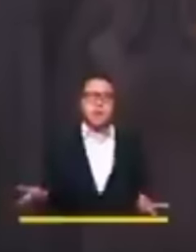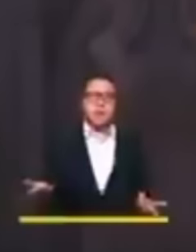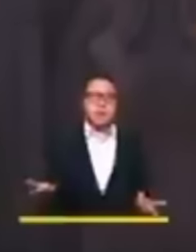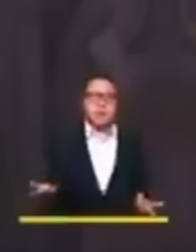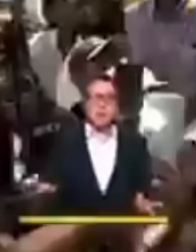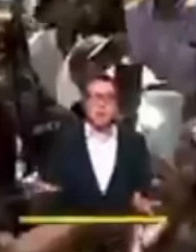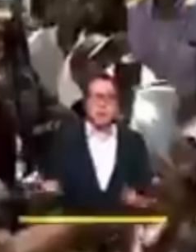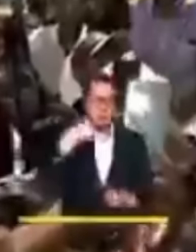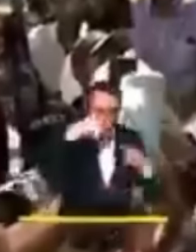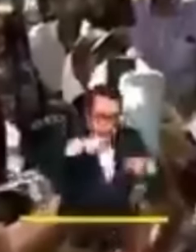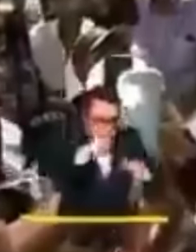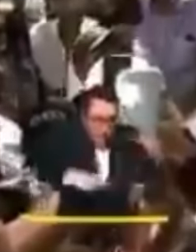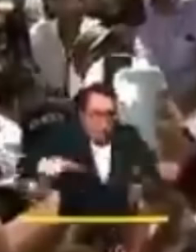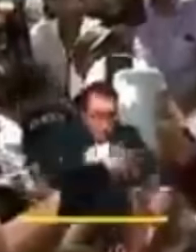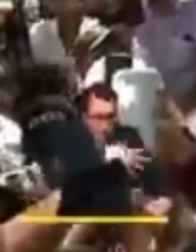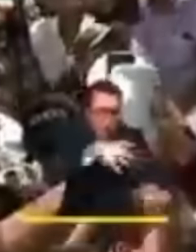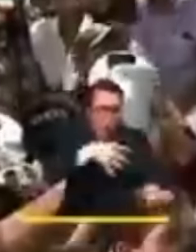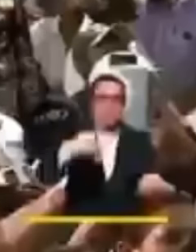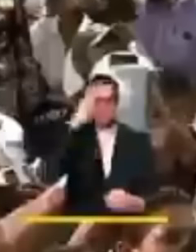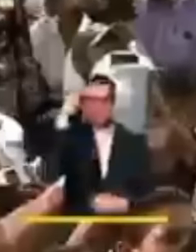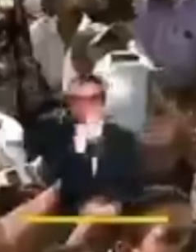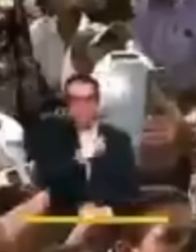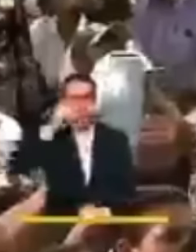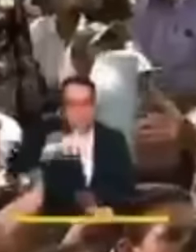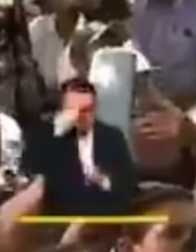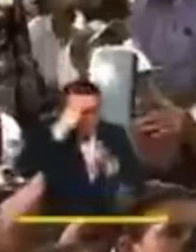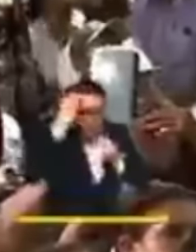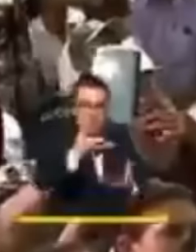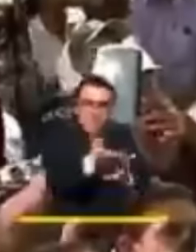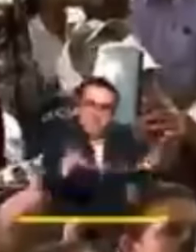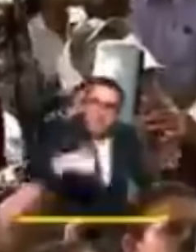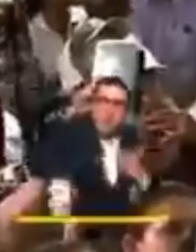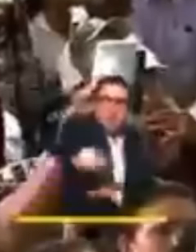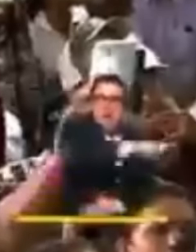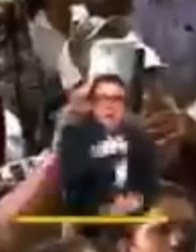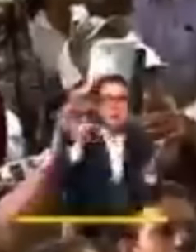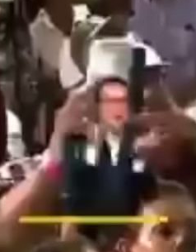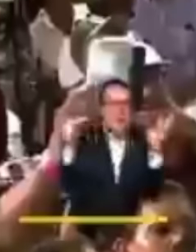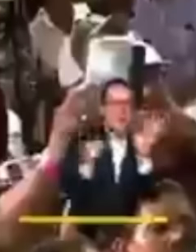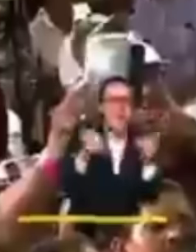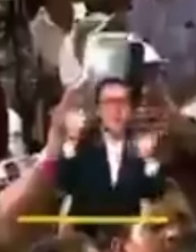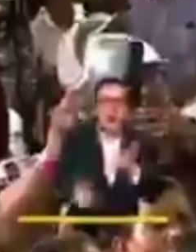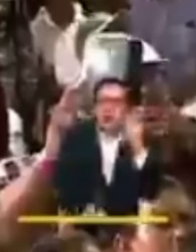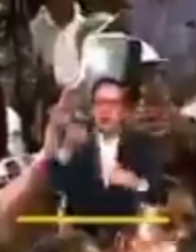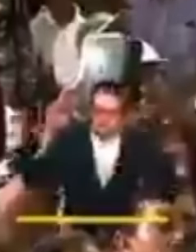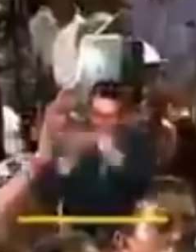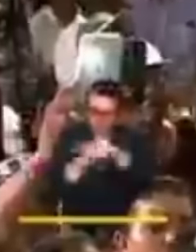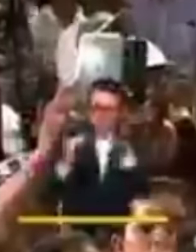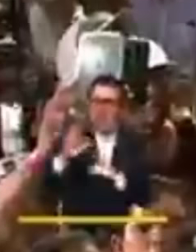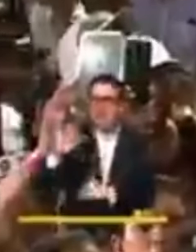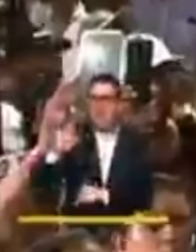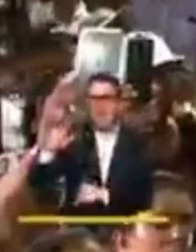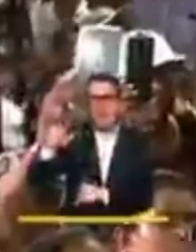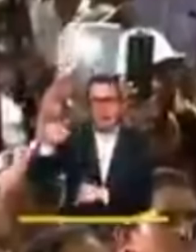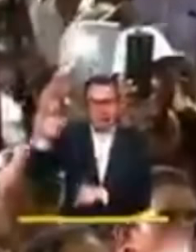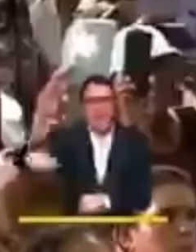es clara la falta de verificación sólo alimenta escándalos y debilita la confianza de